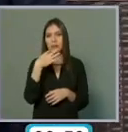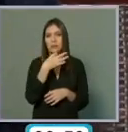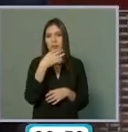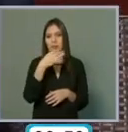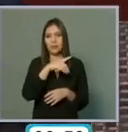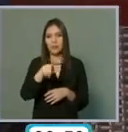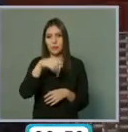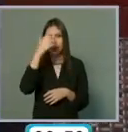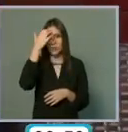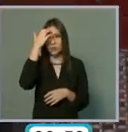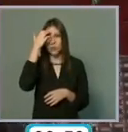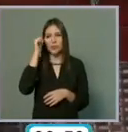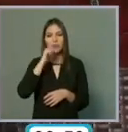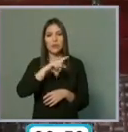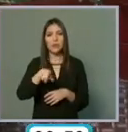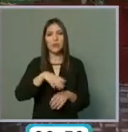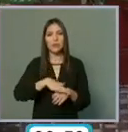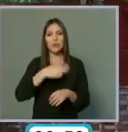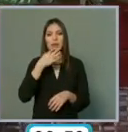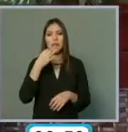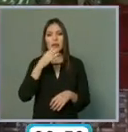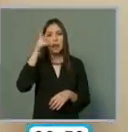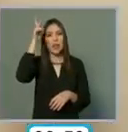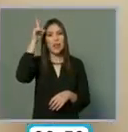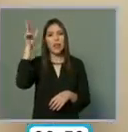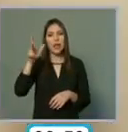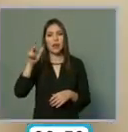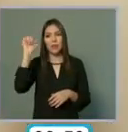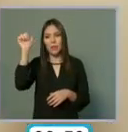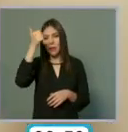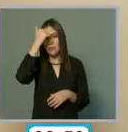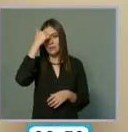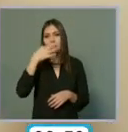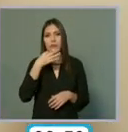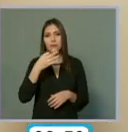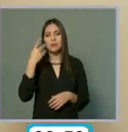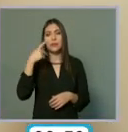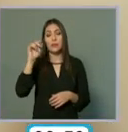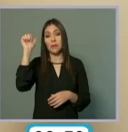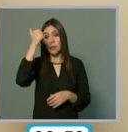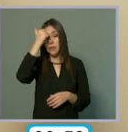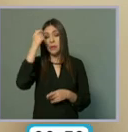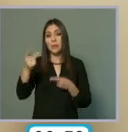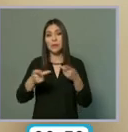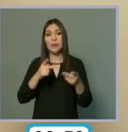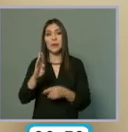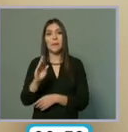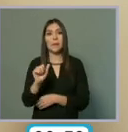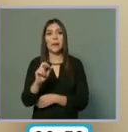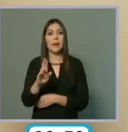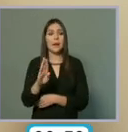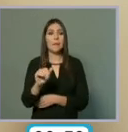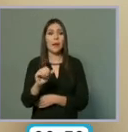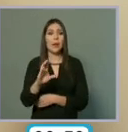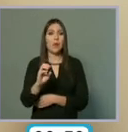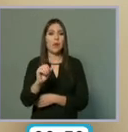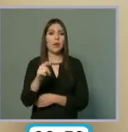que conocemos más nosotros los chilangos son los de Hidalgo, ¿no? La barbacoa clásica, pero la barbacoa se prepara, es una palabra taína, o sea,